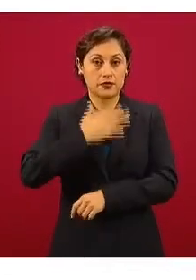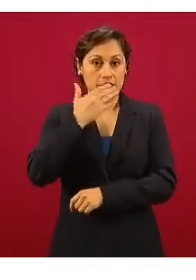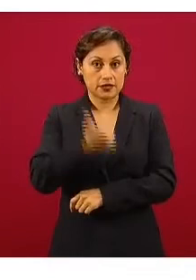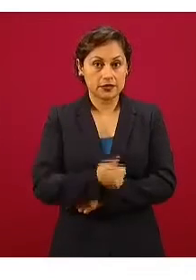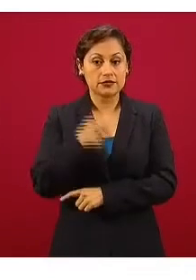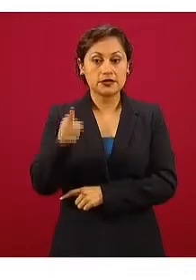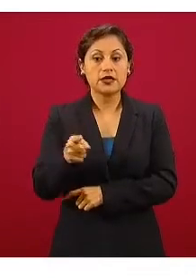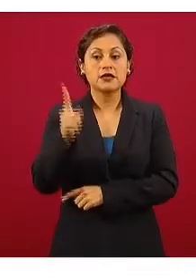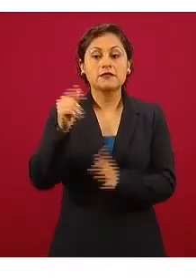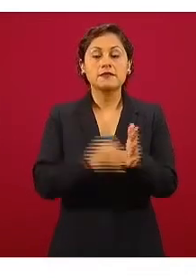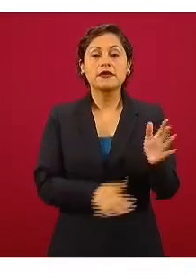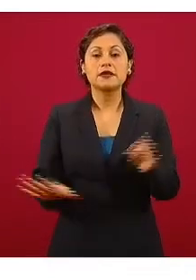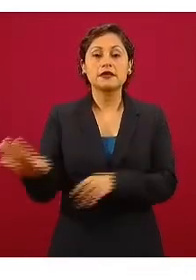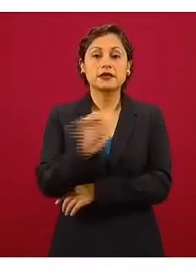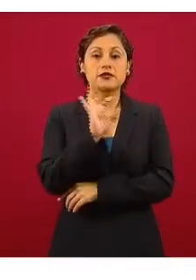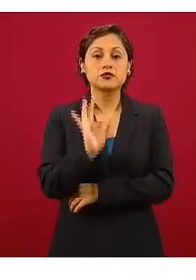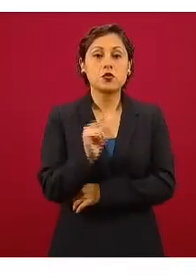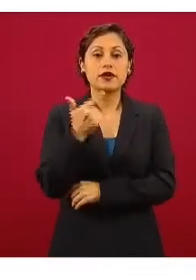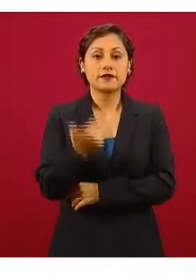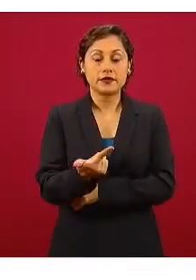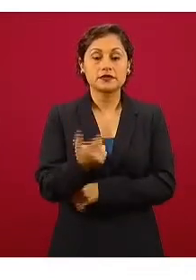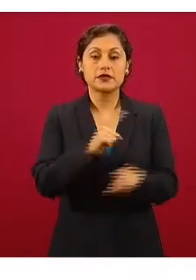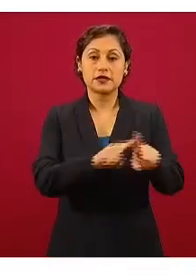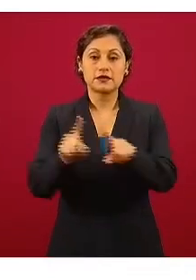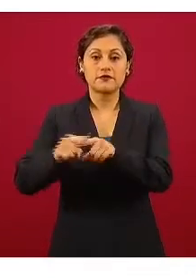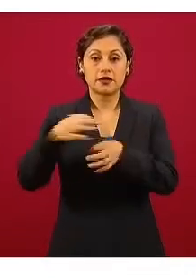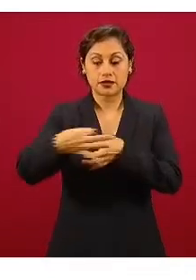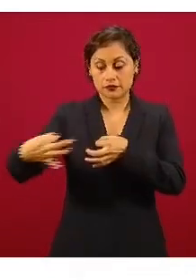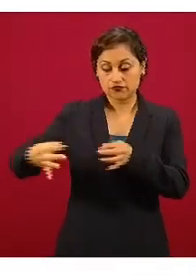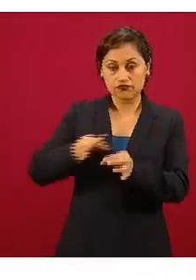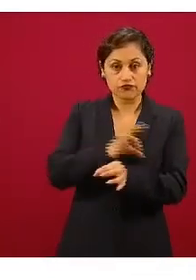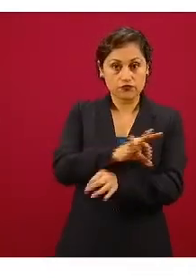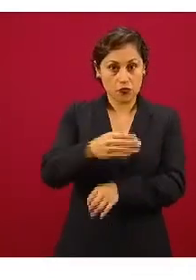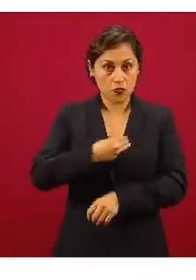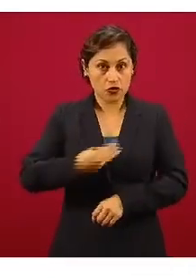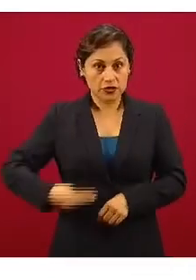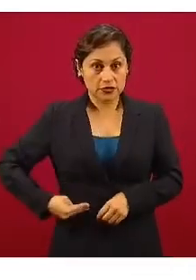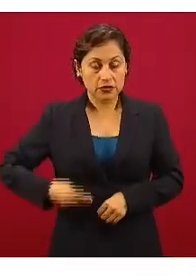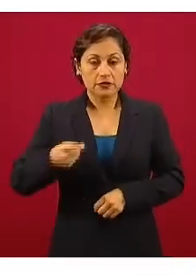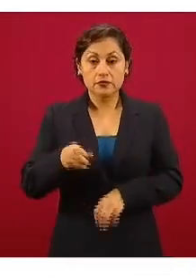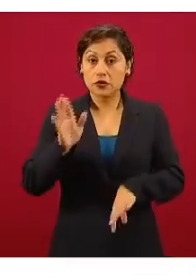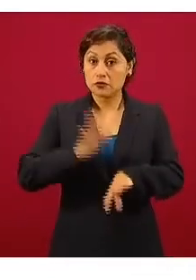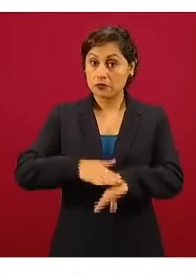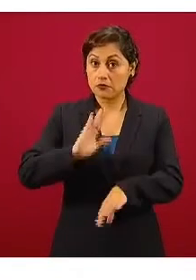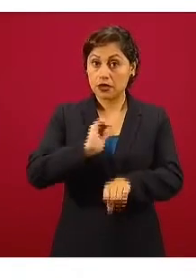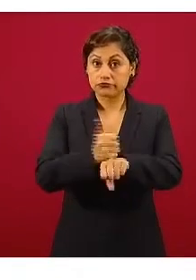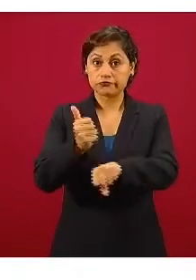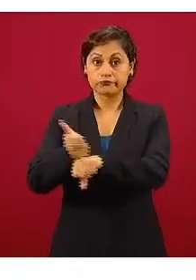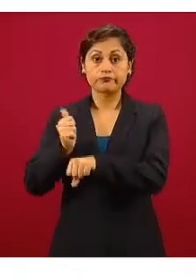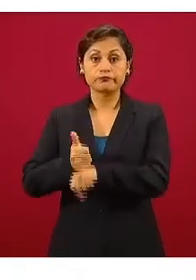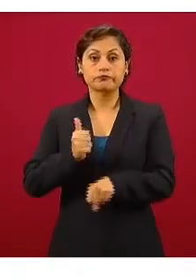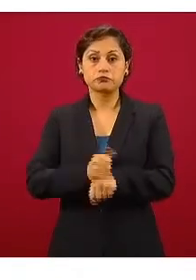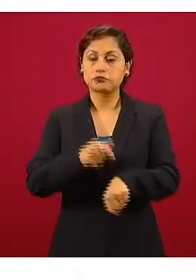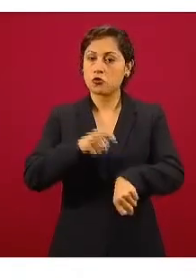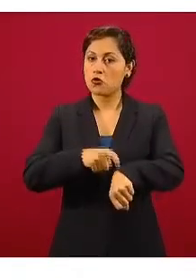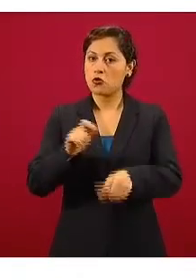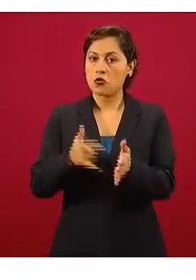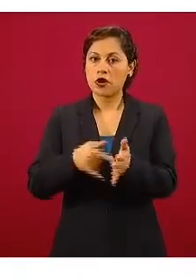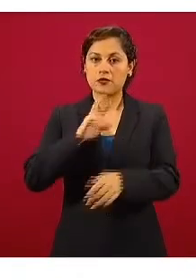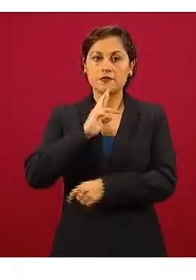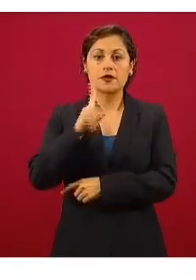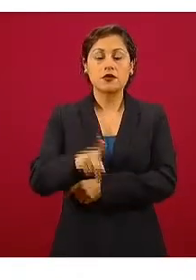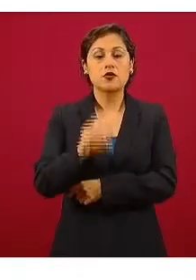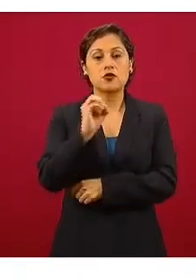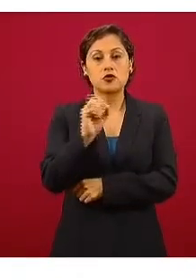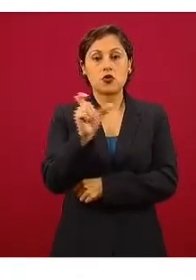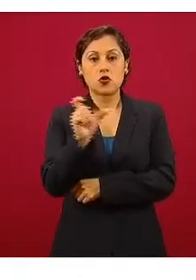1,547 municipios cubiertos. Quien tiene más sucursales y mejor horario es Oxxo, 6 de la mañana,